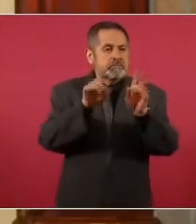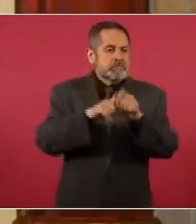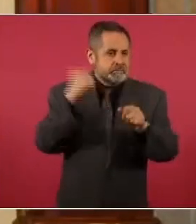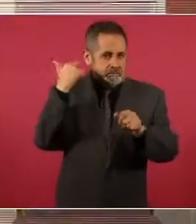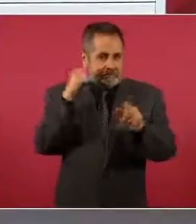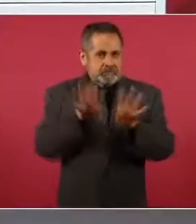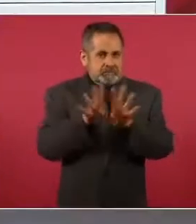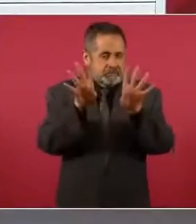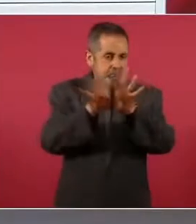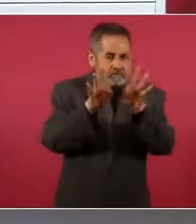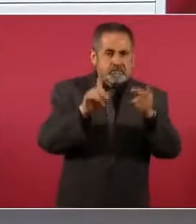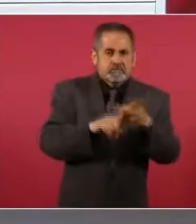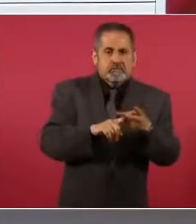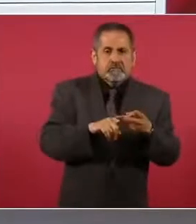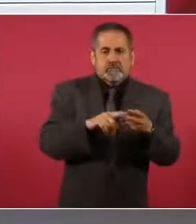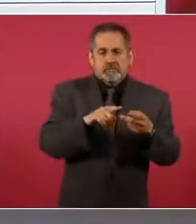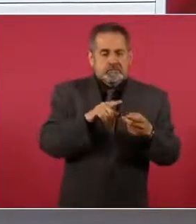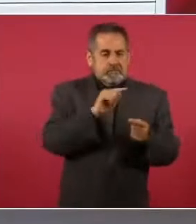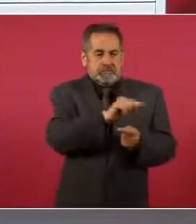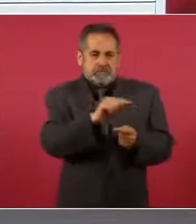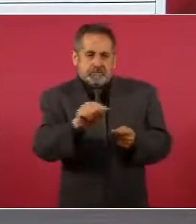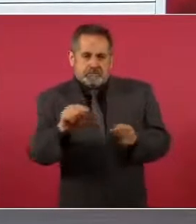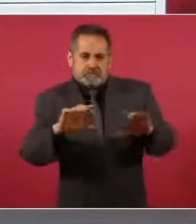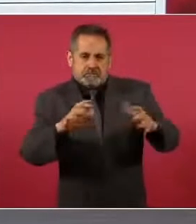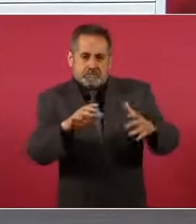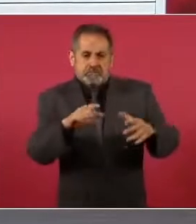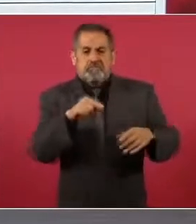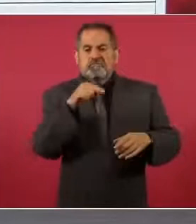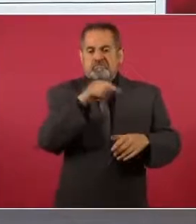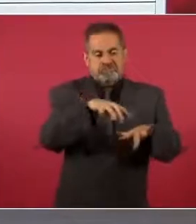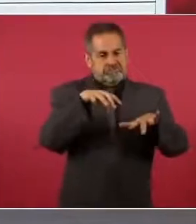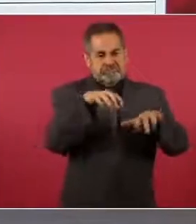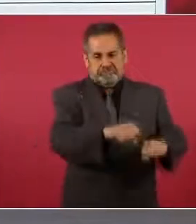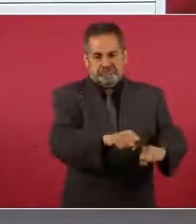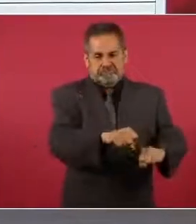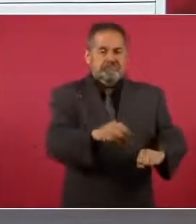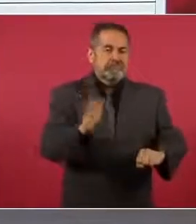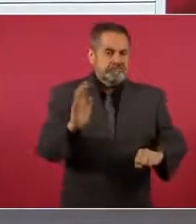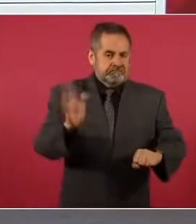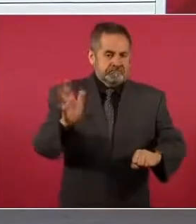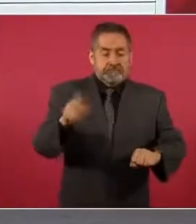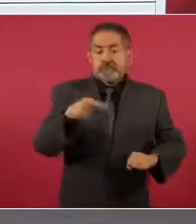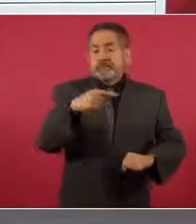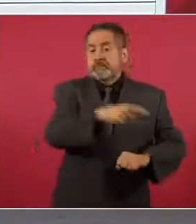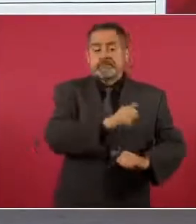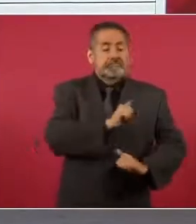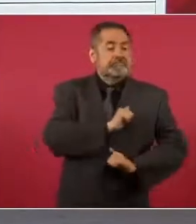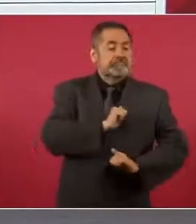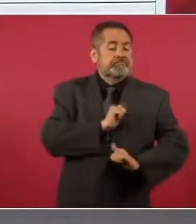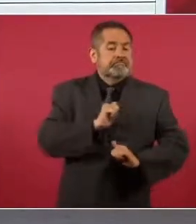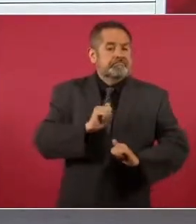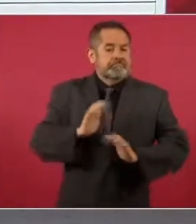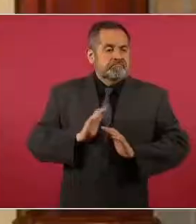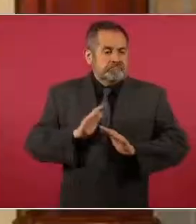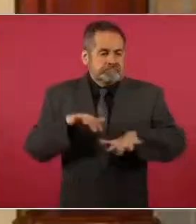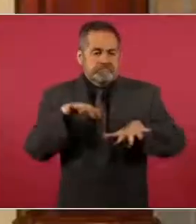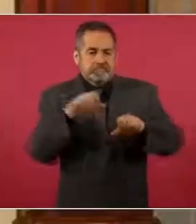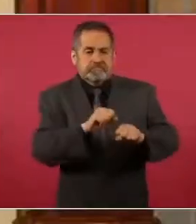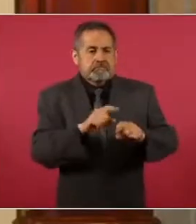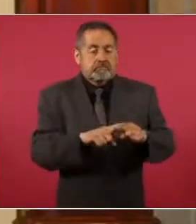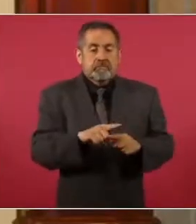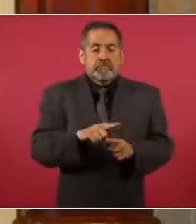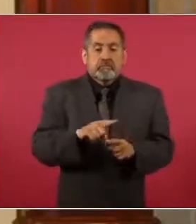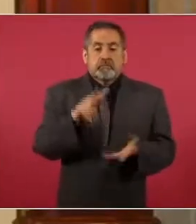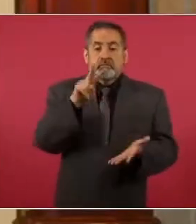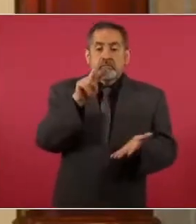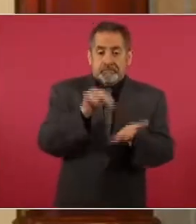y Huejúcar en Jalisco. Este sujeto, en una operación del ejército mexicano, se le aseguraron 2,000